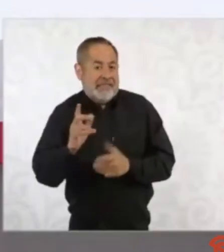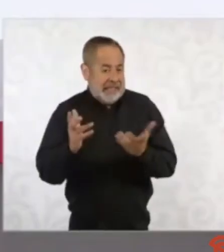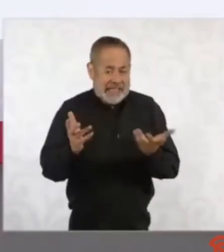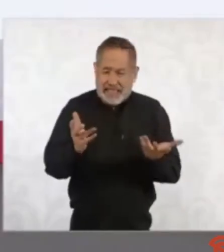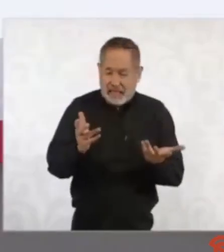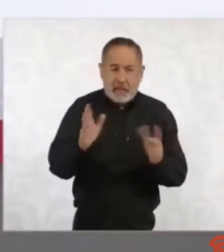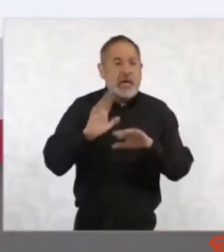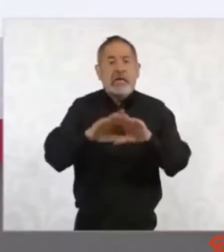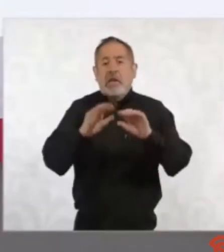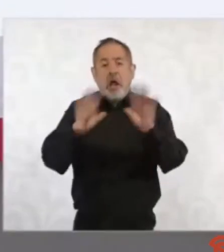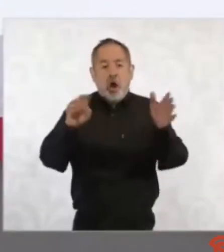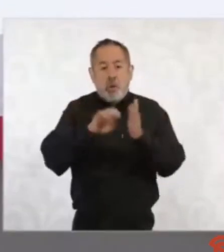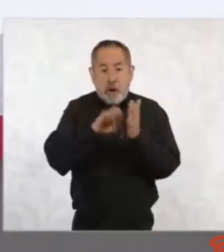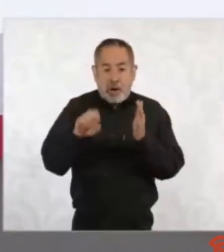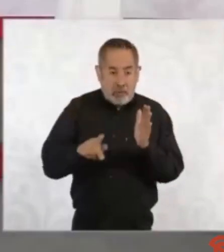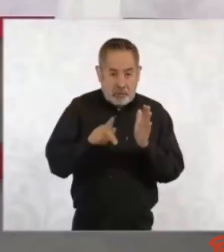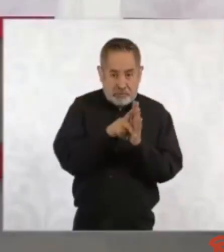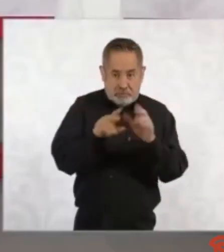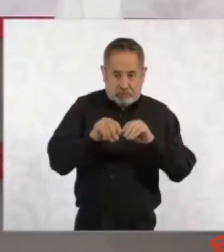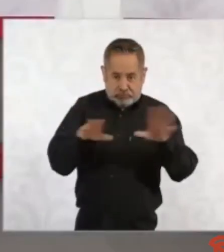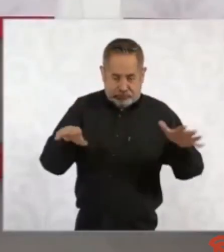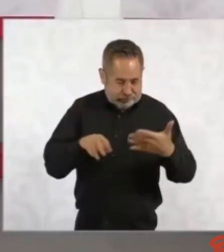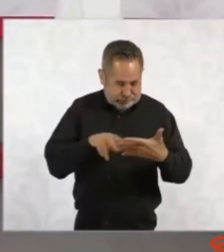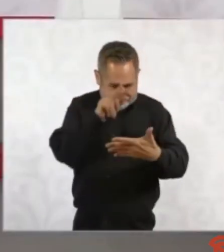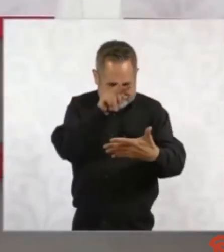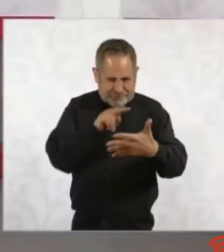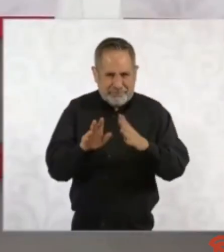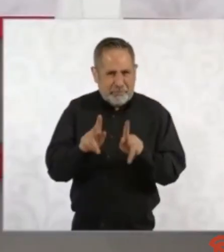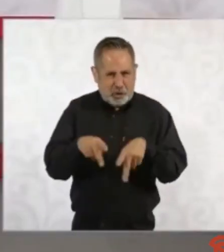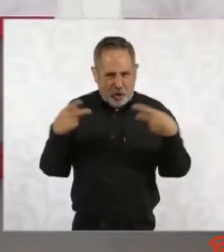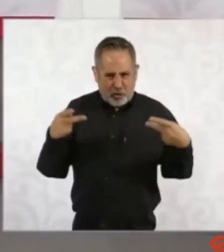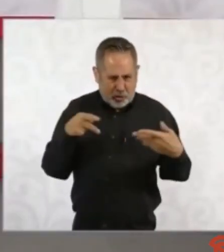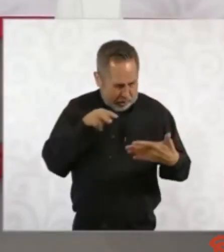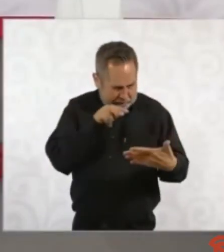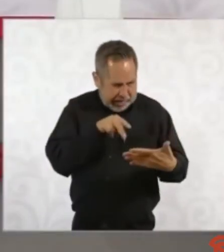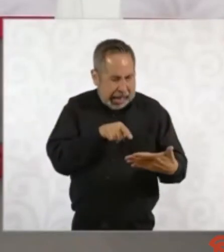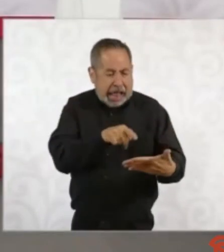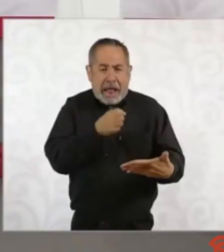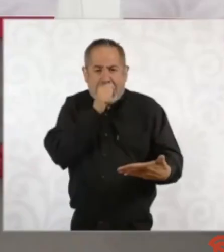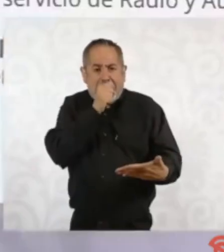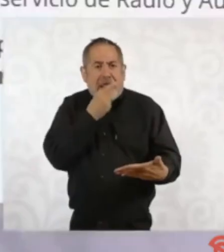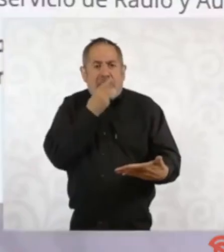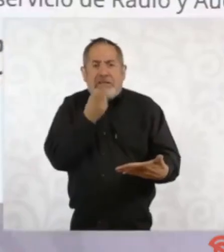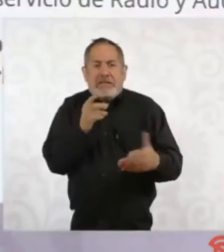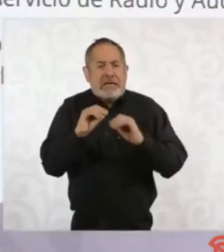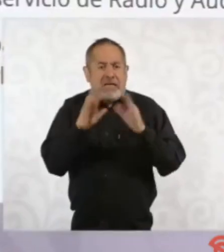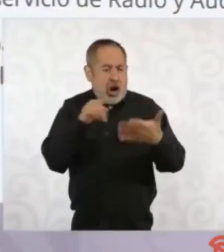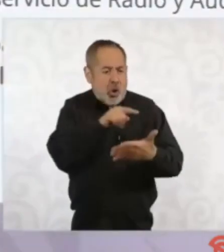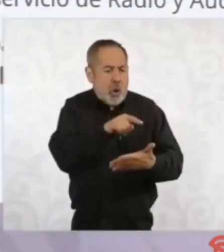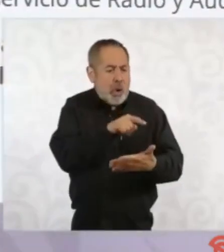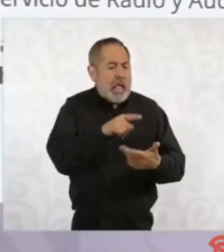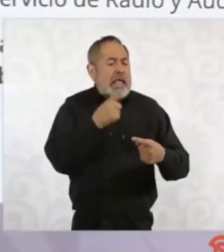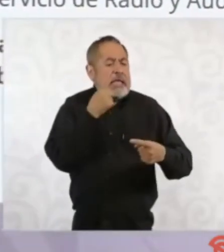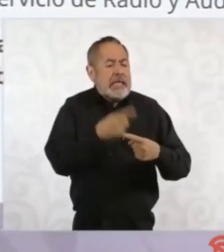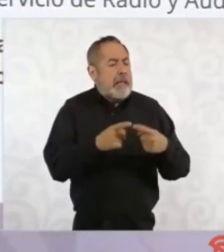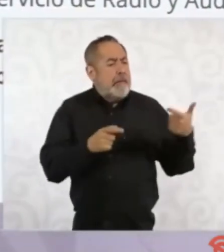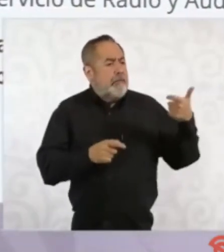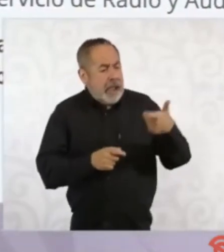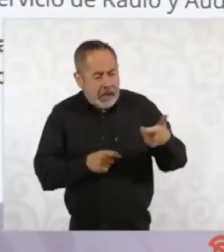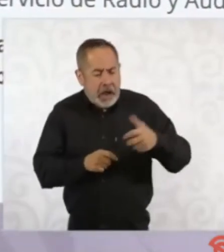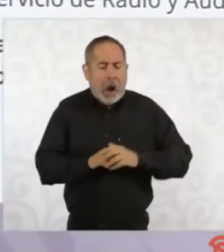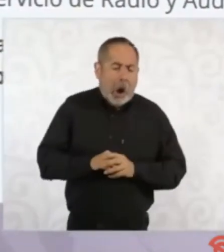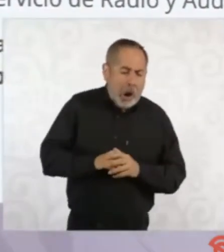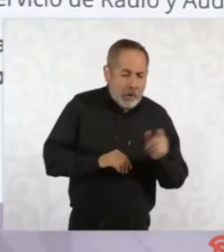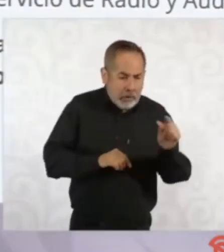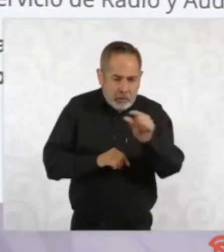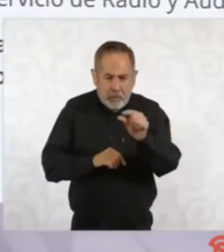vemos claramente, inserción pagada, o vemos anuncios donde claramente sabes que es anuncio.